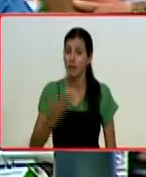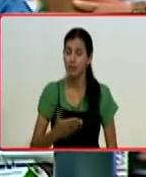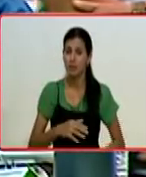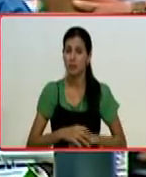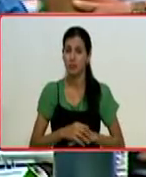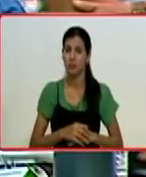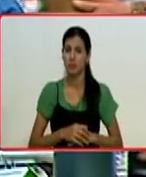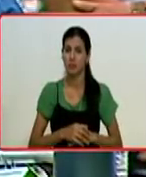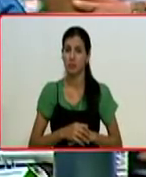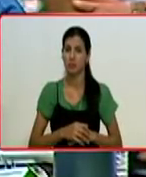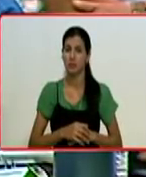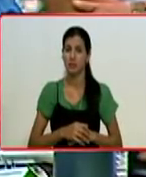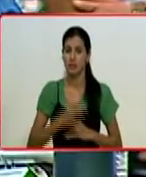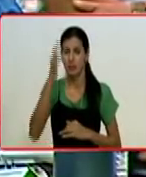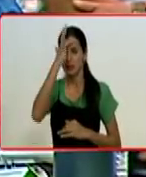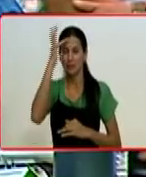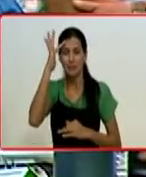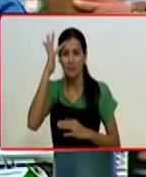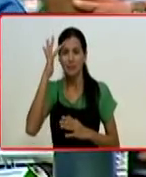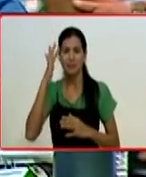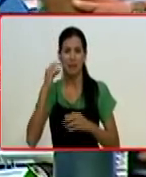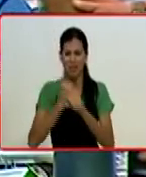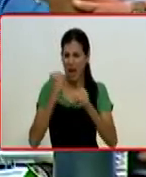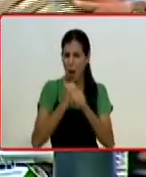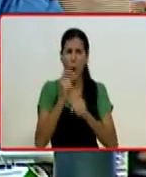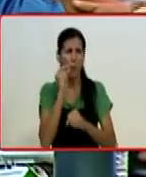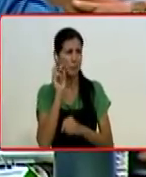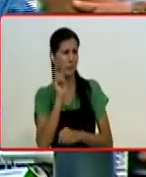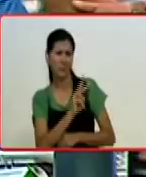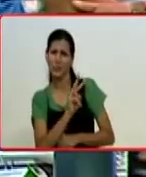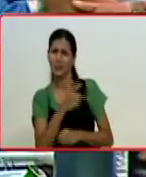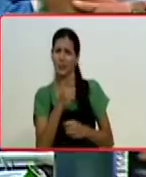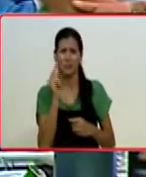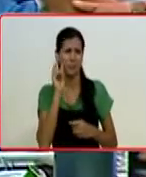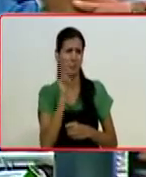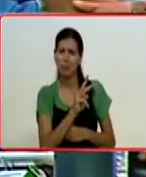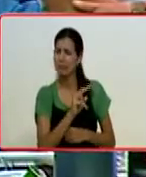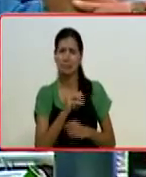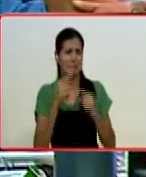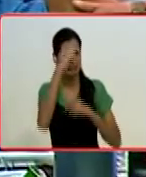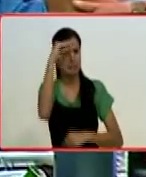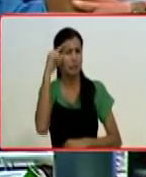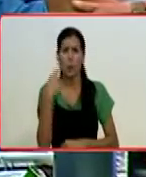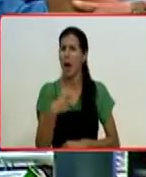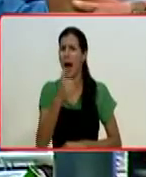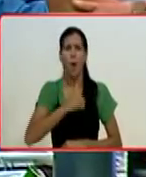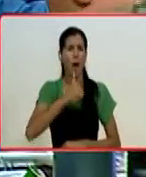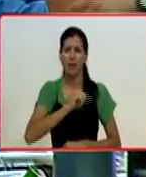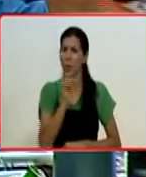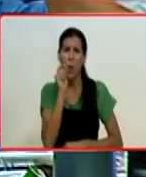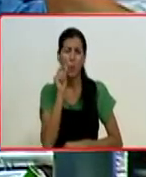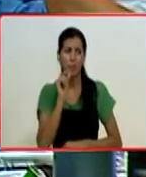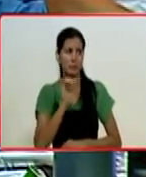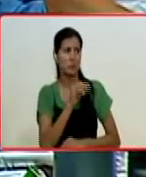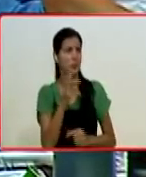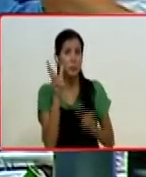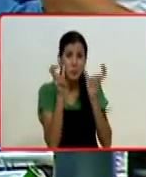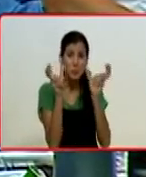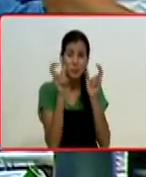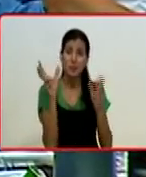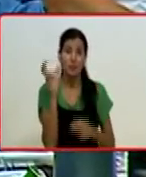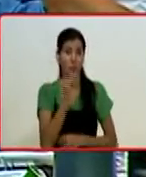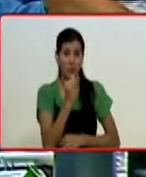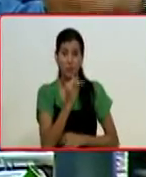obstinados del papel que cumple Estados Unidos, dándosela de policía del mundo. A Snowden lo persiguieron en el